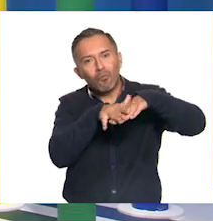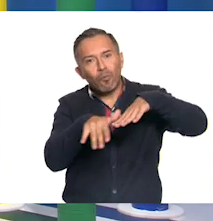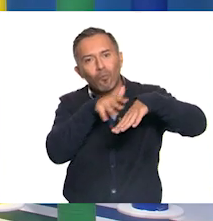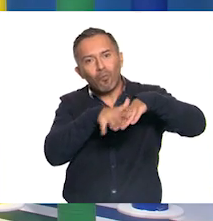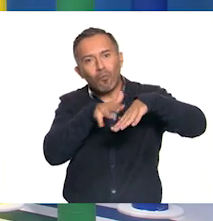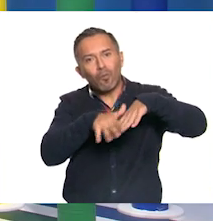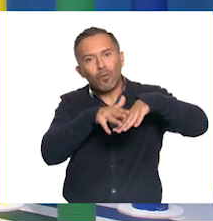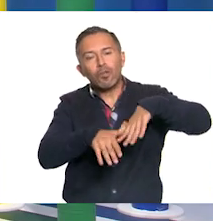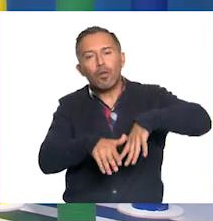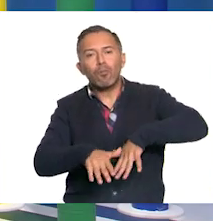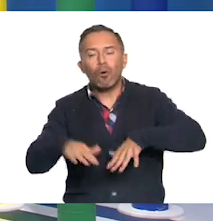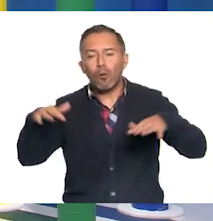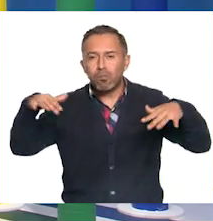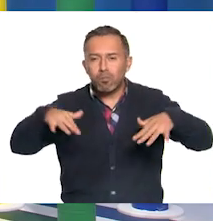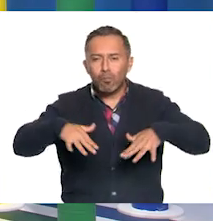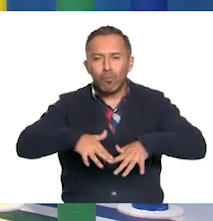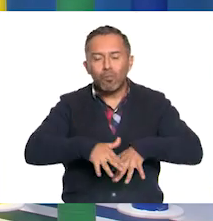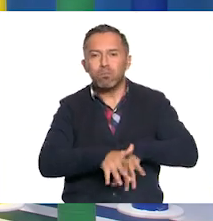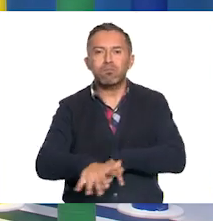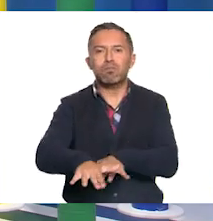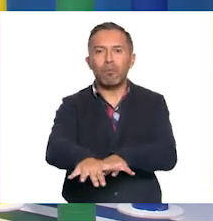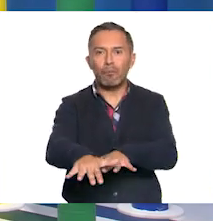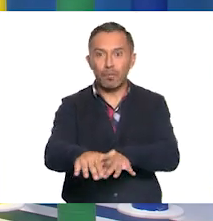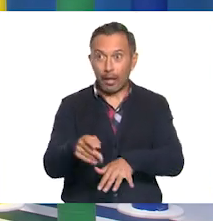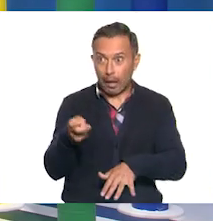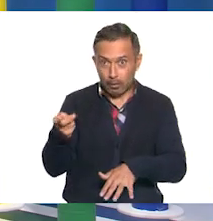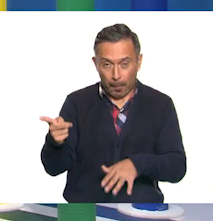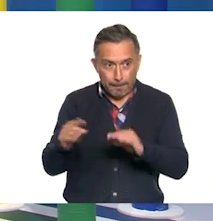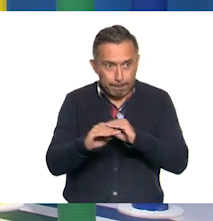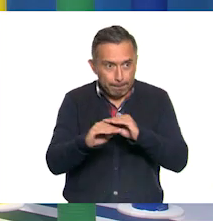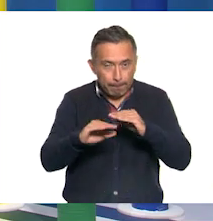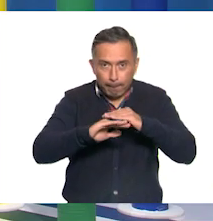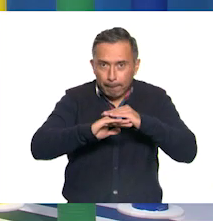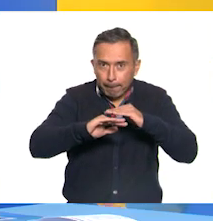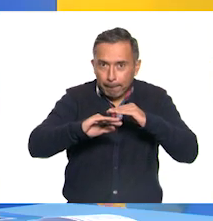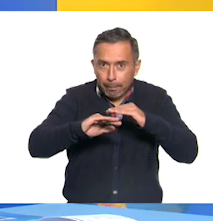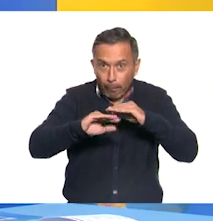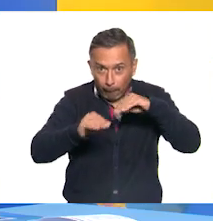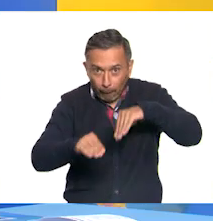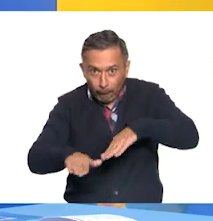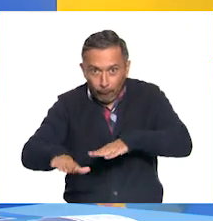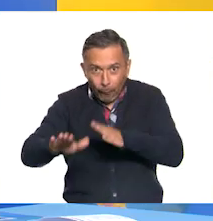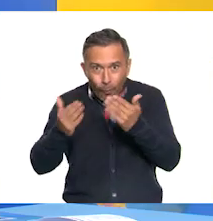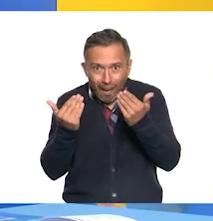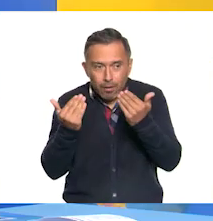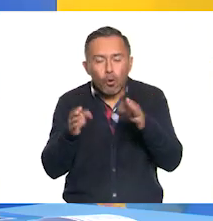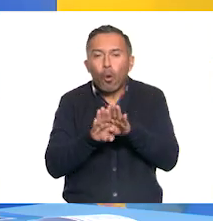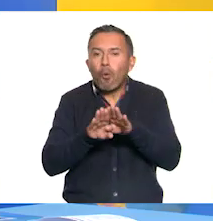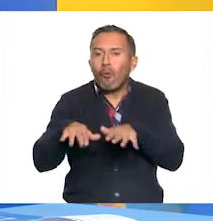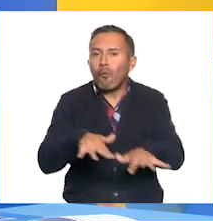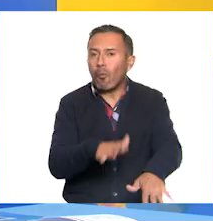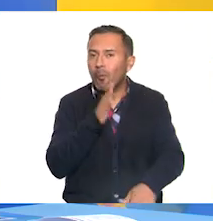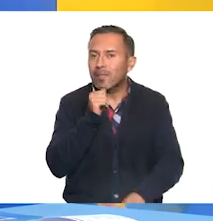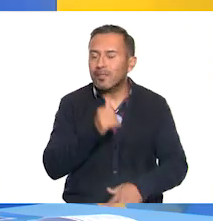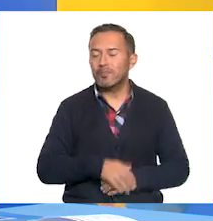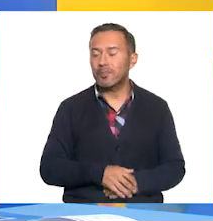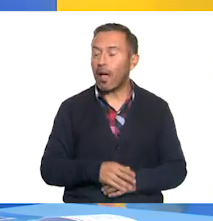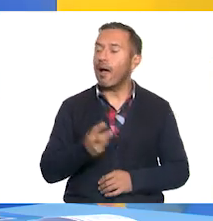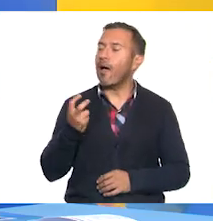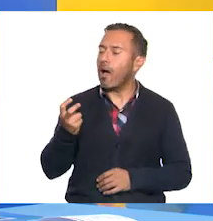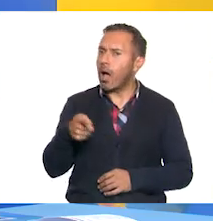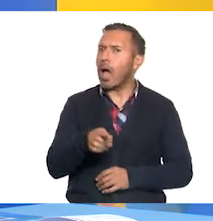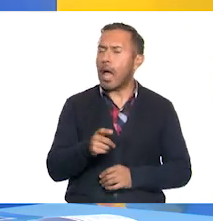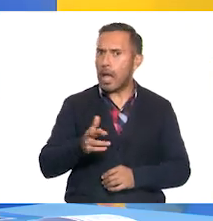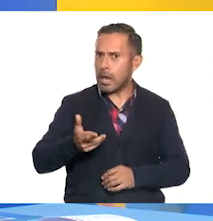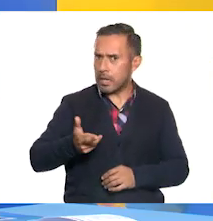caudal. Aquí no se dan las condiciones necesarias para eso. Maestra, pero aunque no haya ríos superficiales, sí